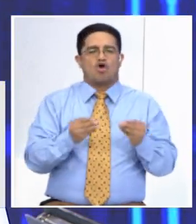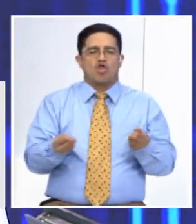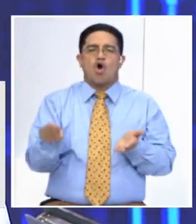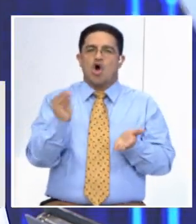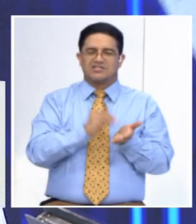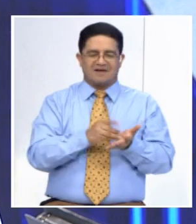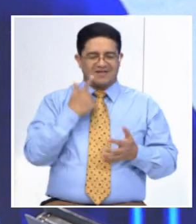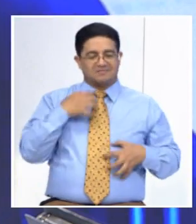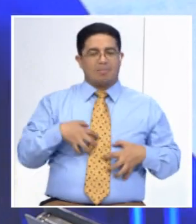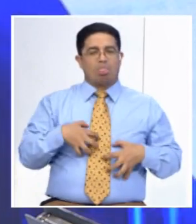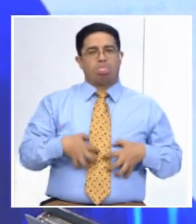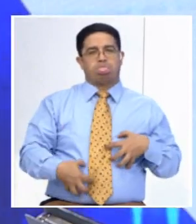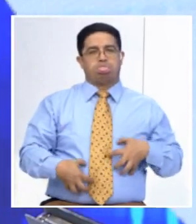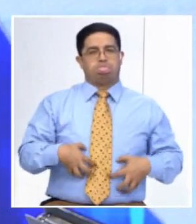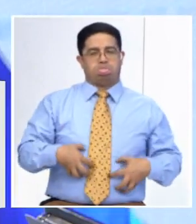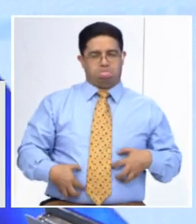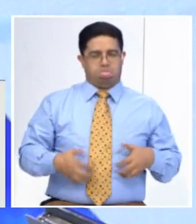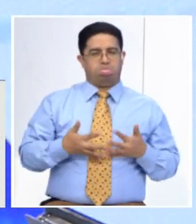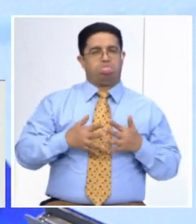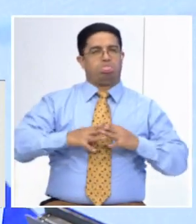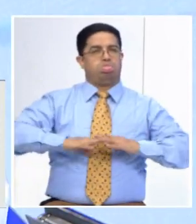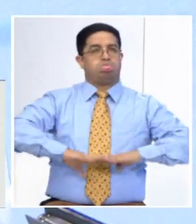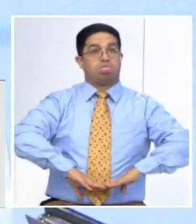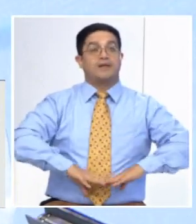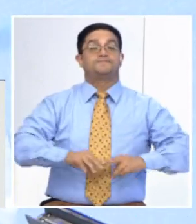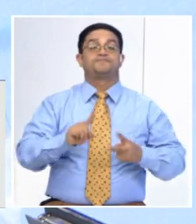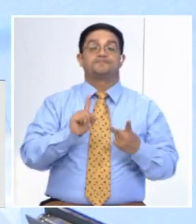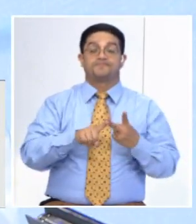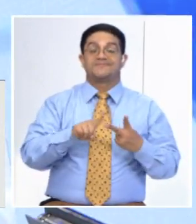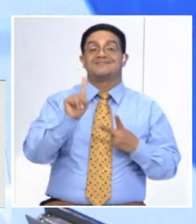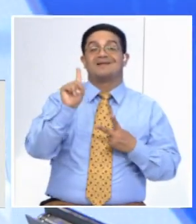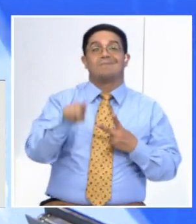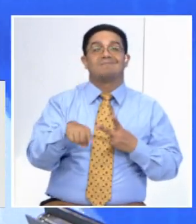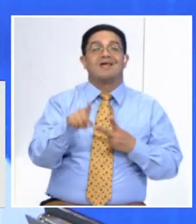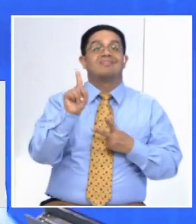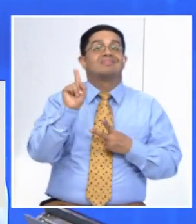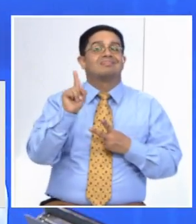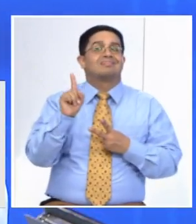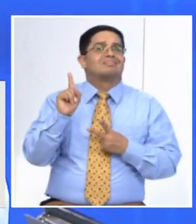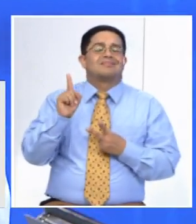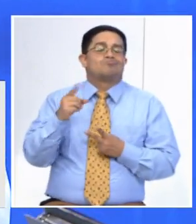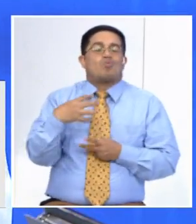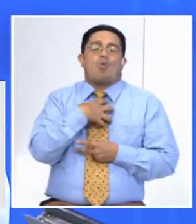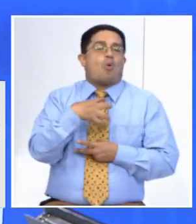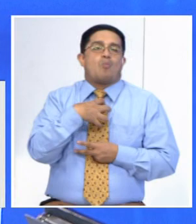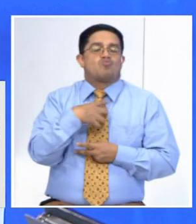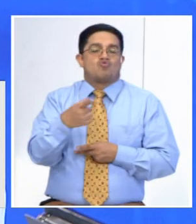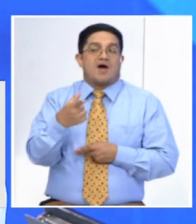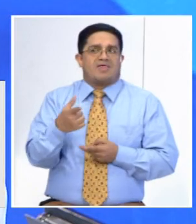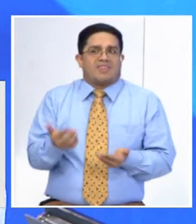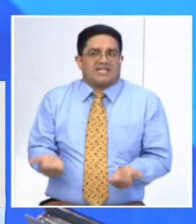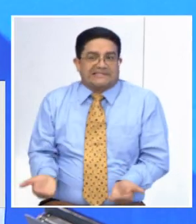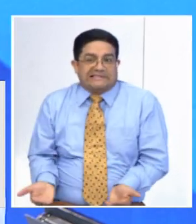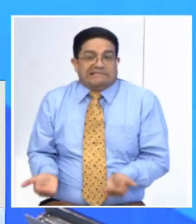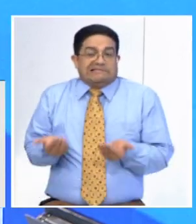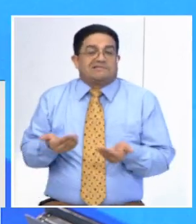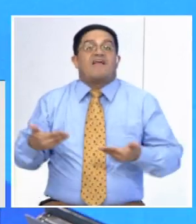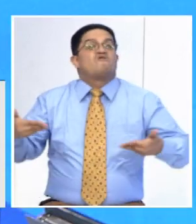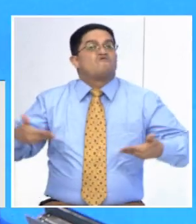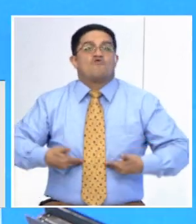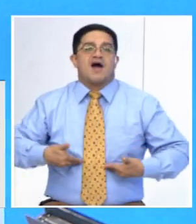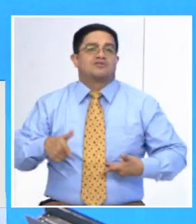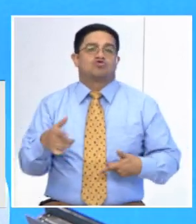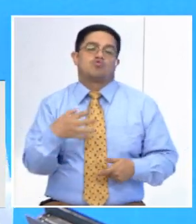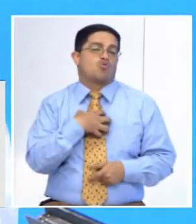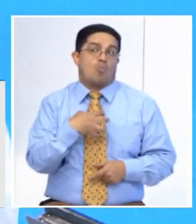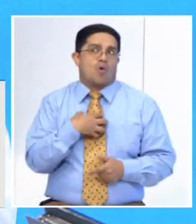pelvis desciendan. Otra cosa importante, tiene que evitar realizar esfuerzo físico. No puede realizar esfuerzo físico, no puede levantar más de